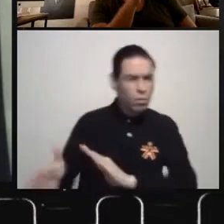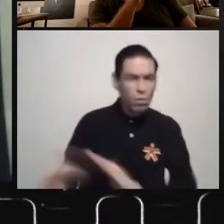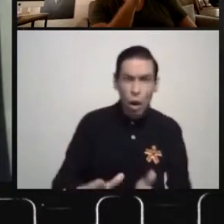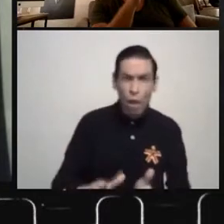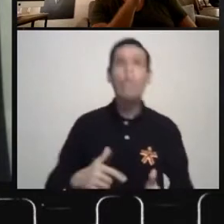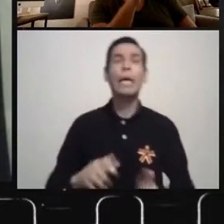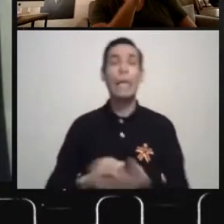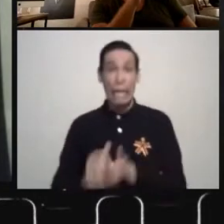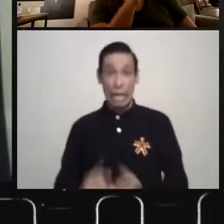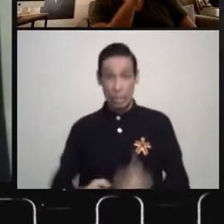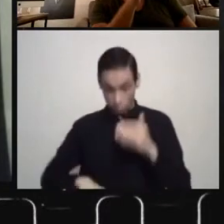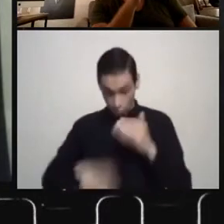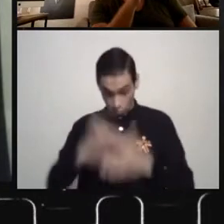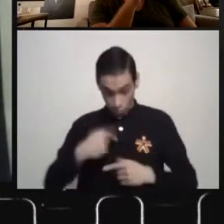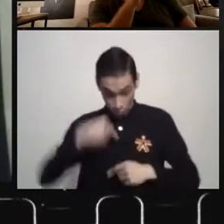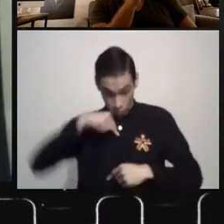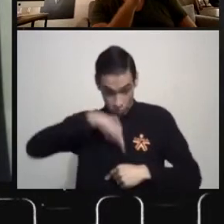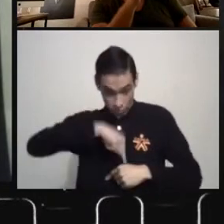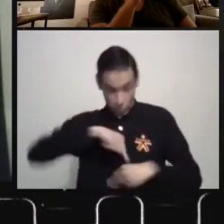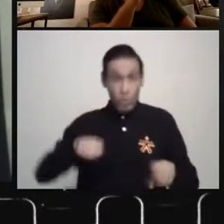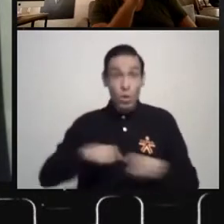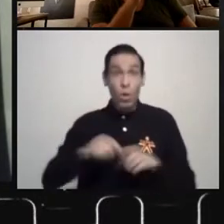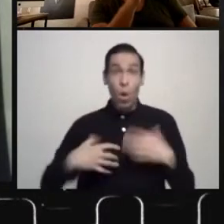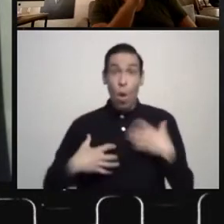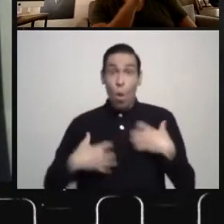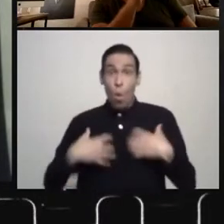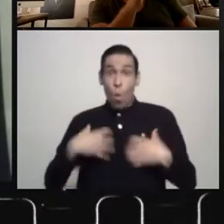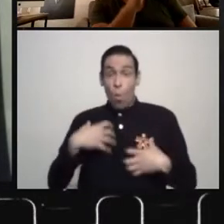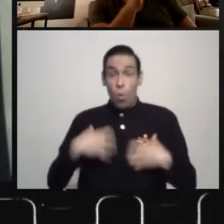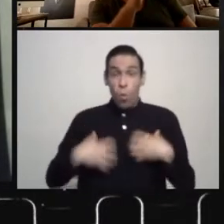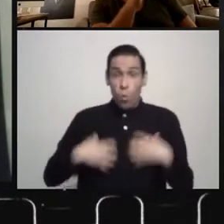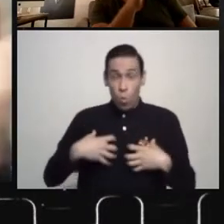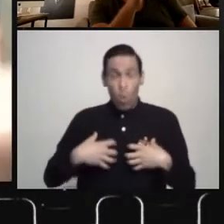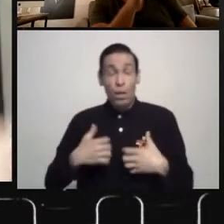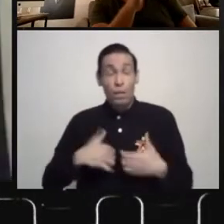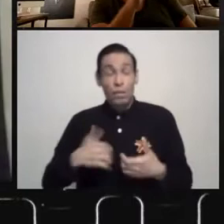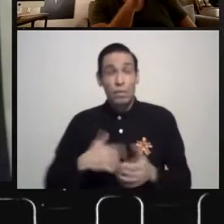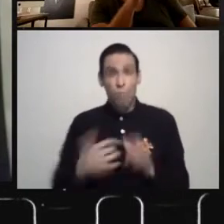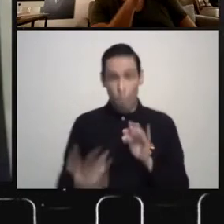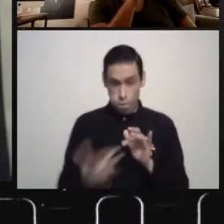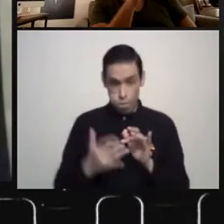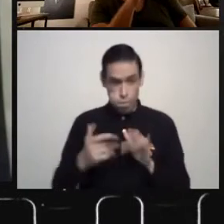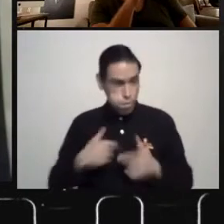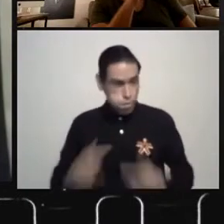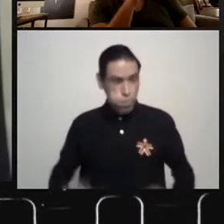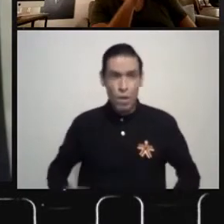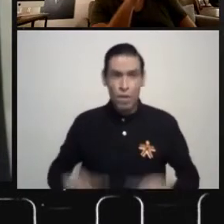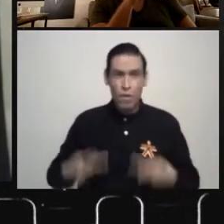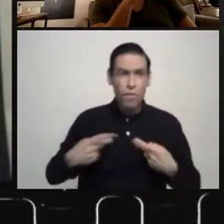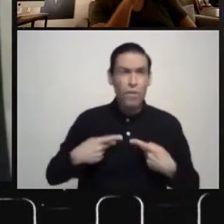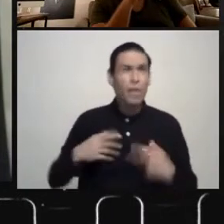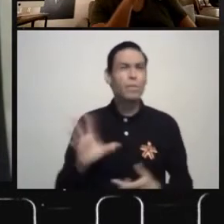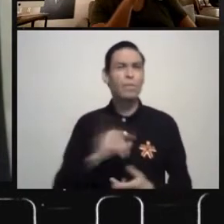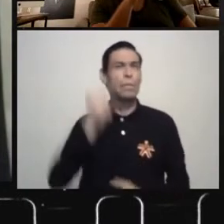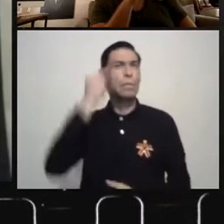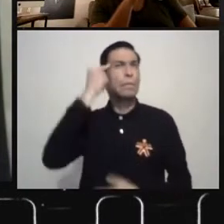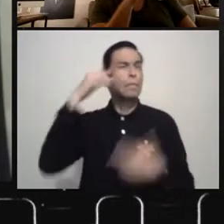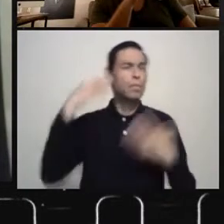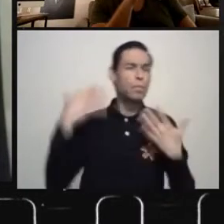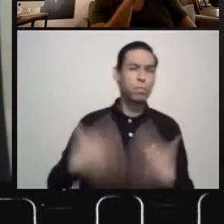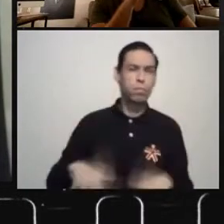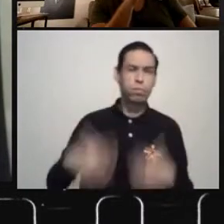de ese miedo que es real, que es totalmente cercano a todos, nos ha pasado, lo hemos pensado,